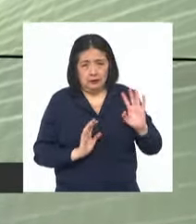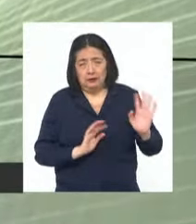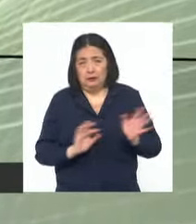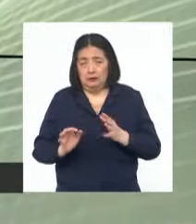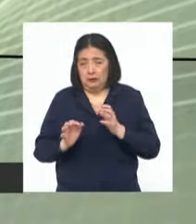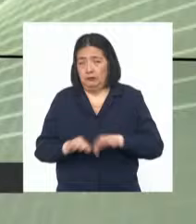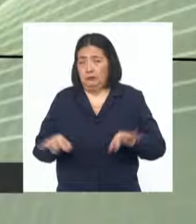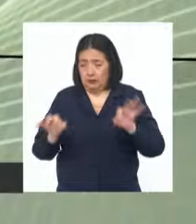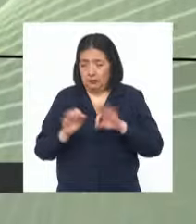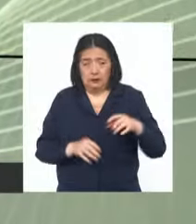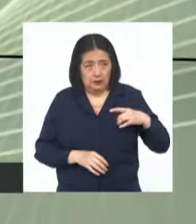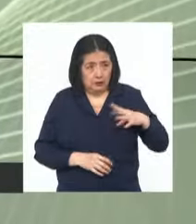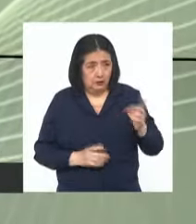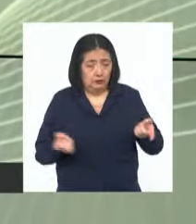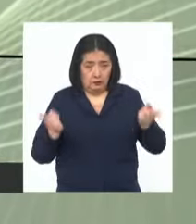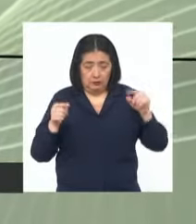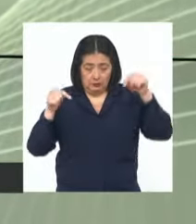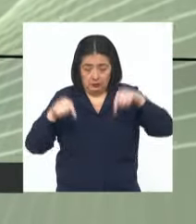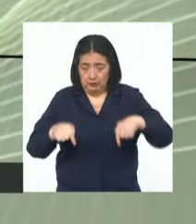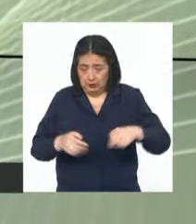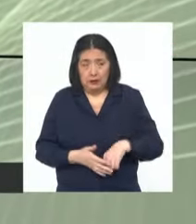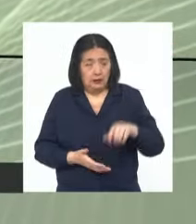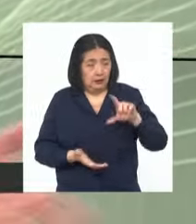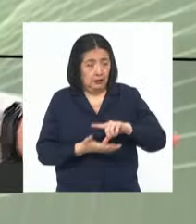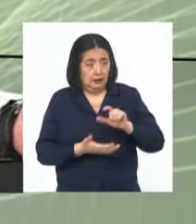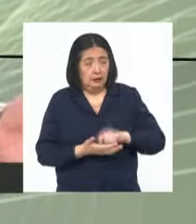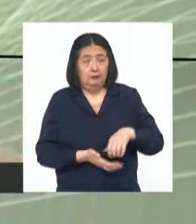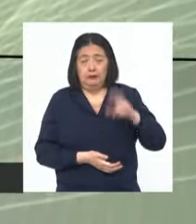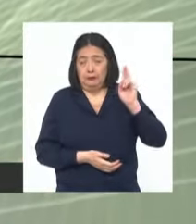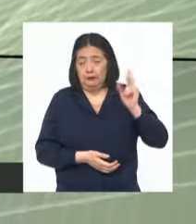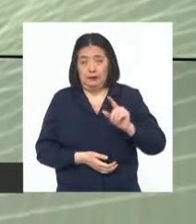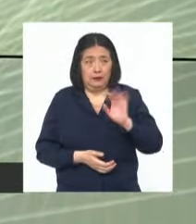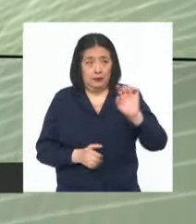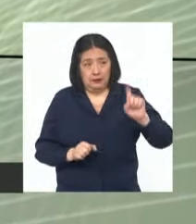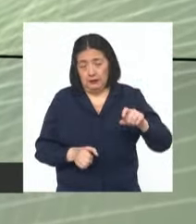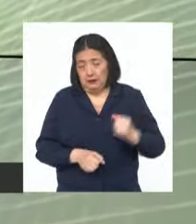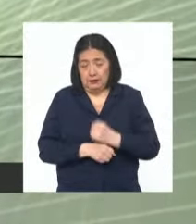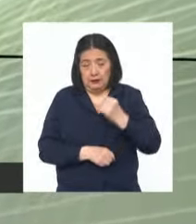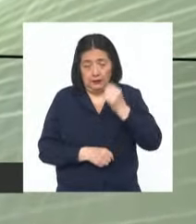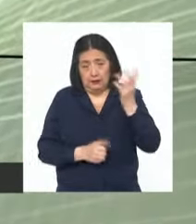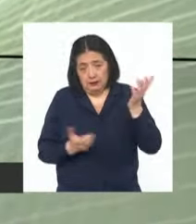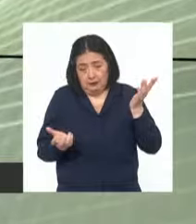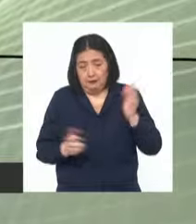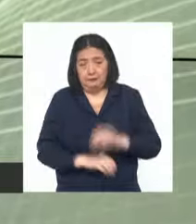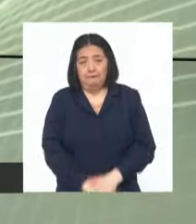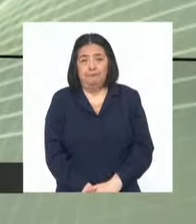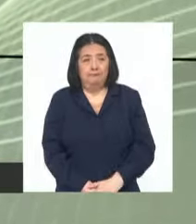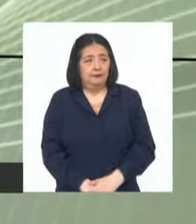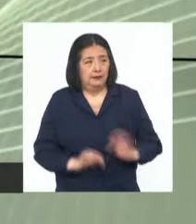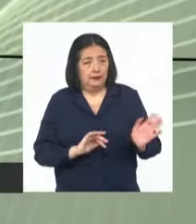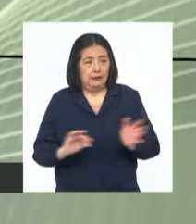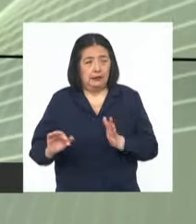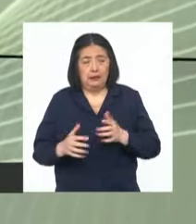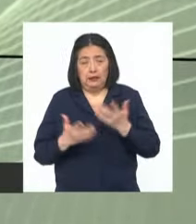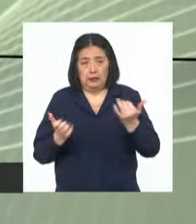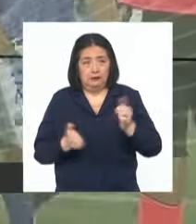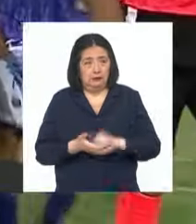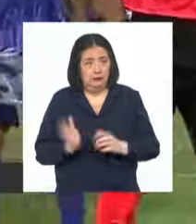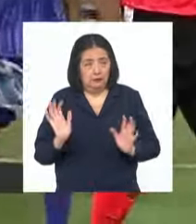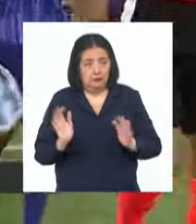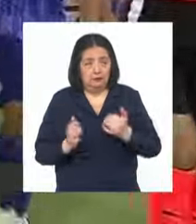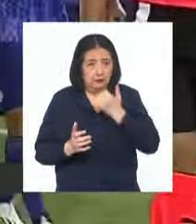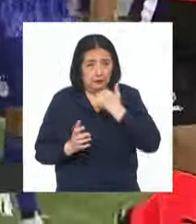único importante ante Chile es que cuando venga a Lima con Ricardo Gareca, hay que ganarle, no queda otra. Así de simple. Vamos ahora con lo que ha